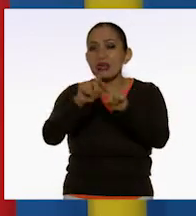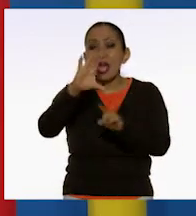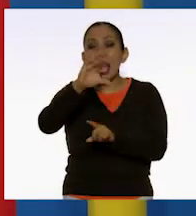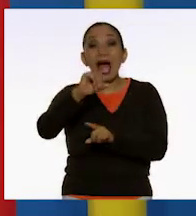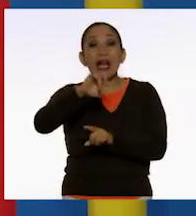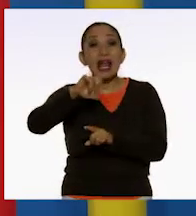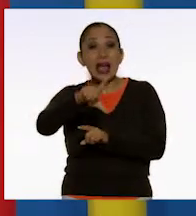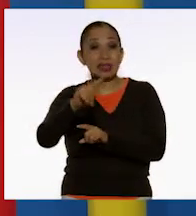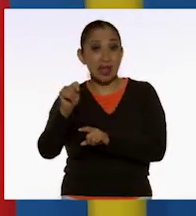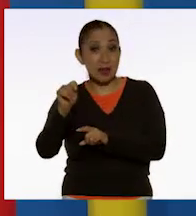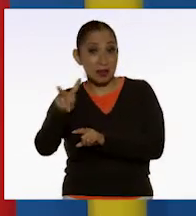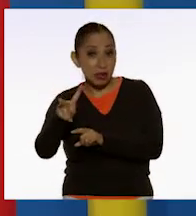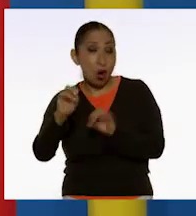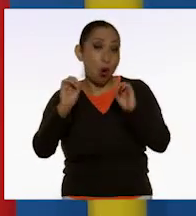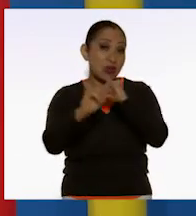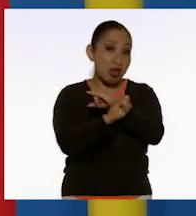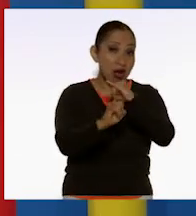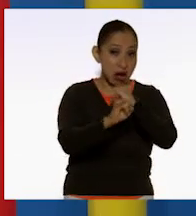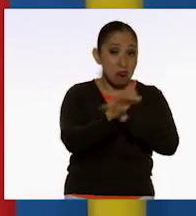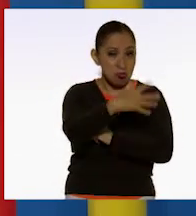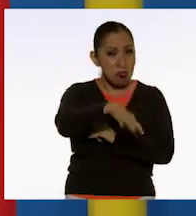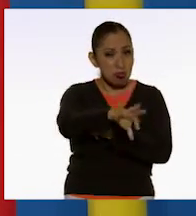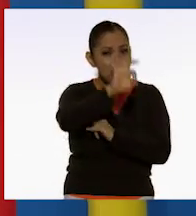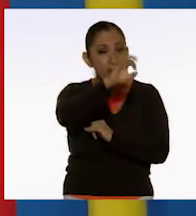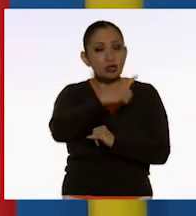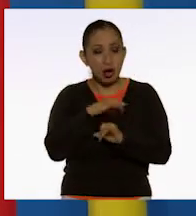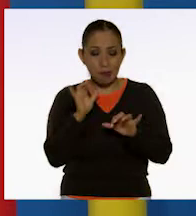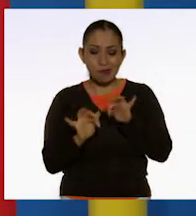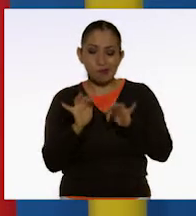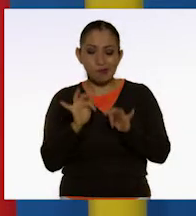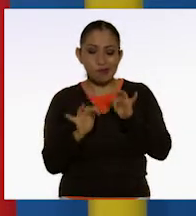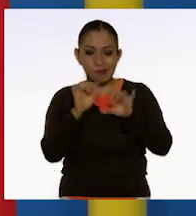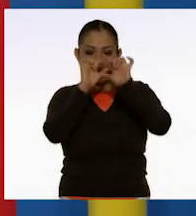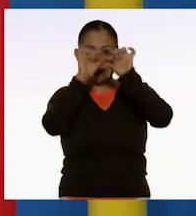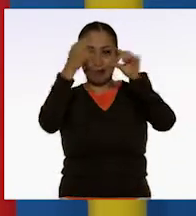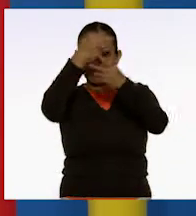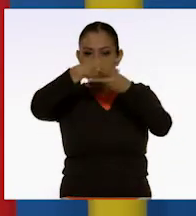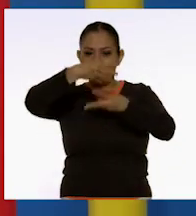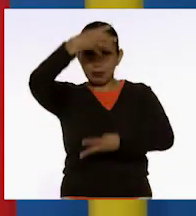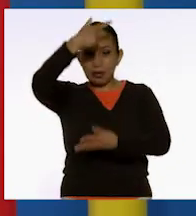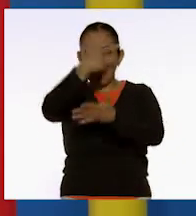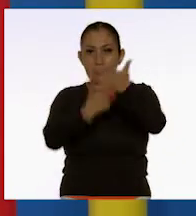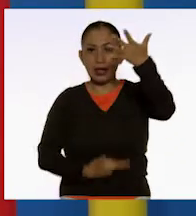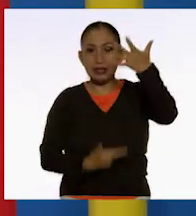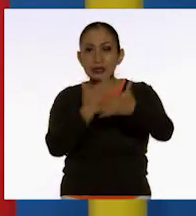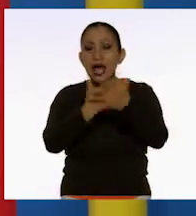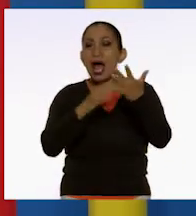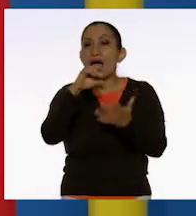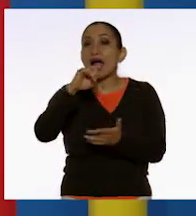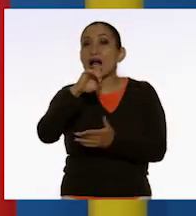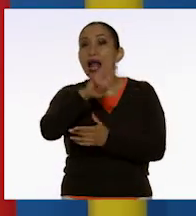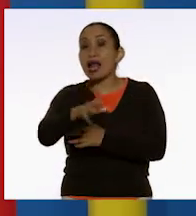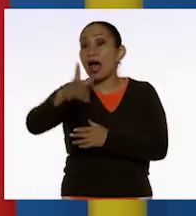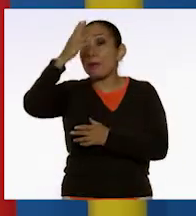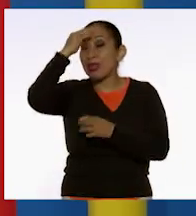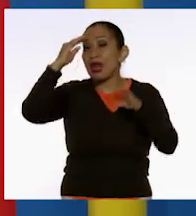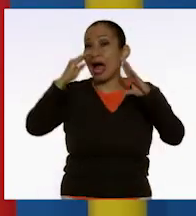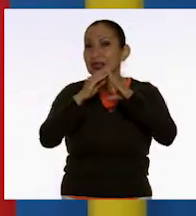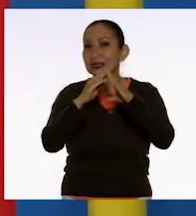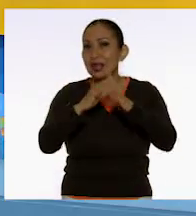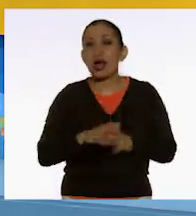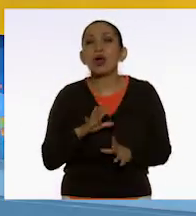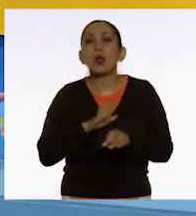de la televisión e internet. Solo hay que consultar la barra de programación de los canales que participan en Aprende en